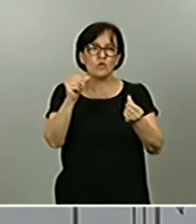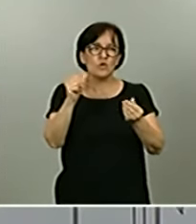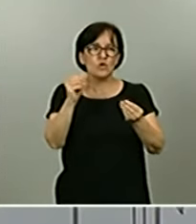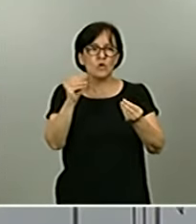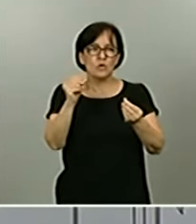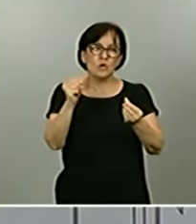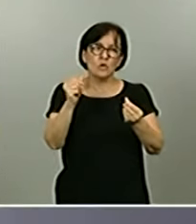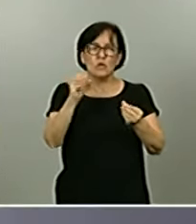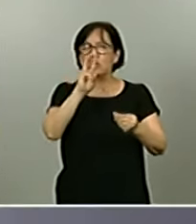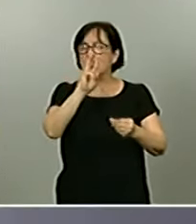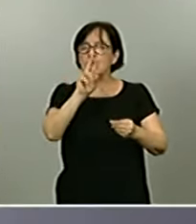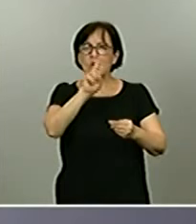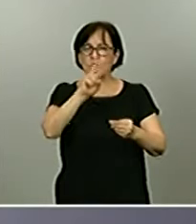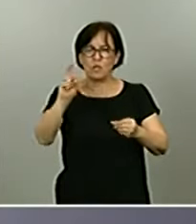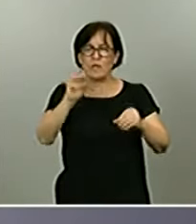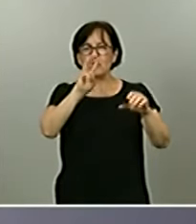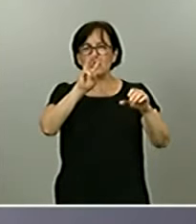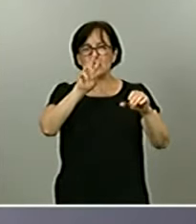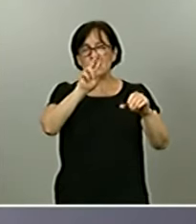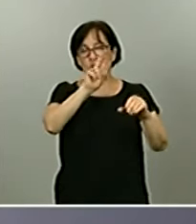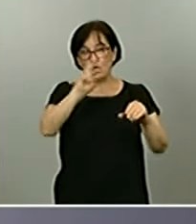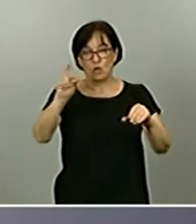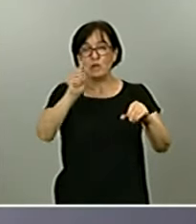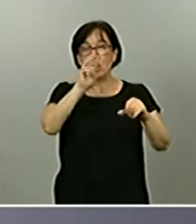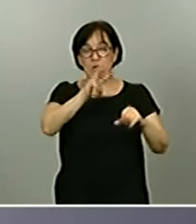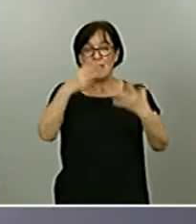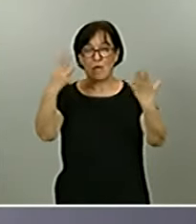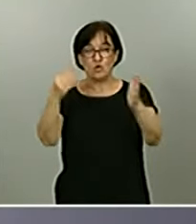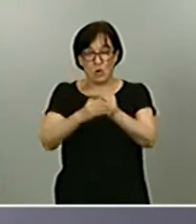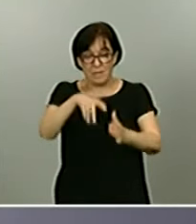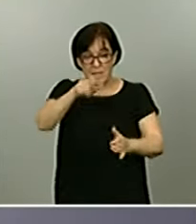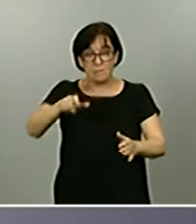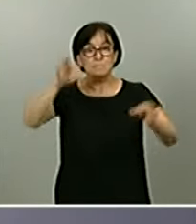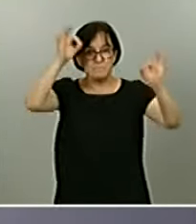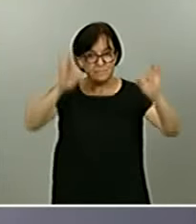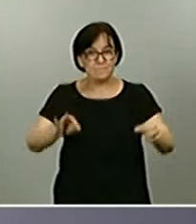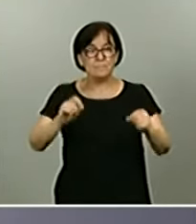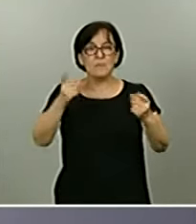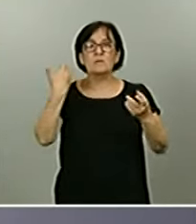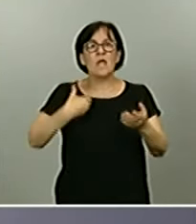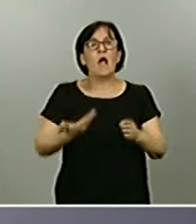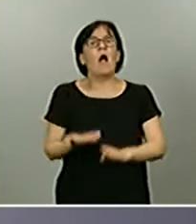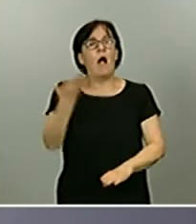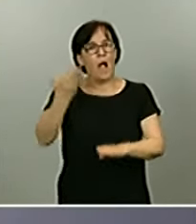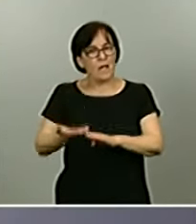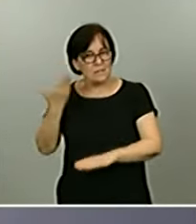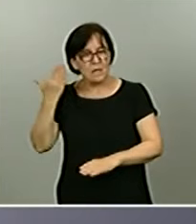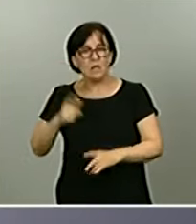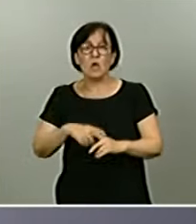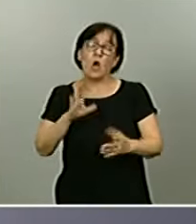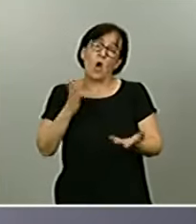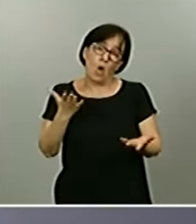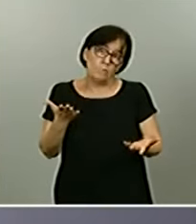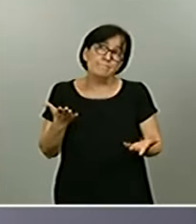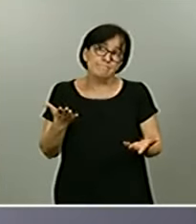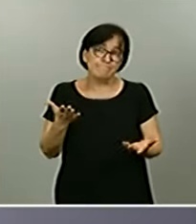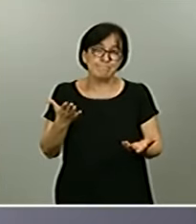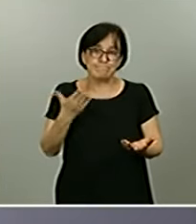238.000 casos confirmados que tenemos hasta la fecha han sido ya o dados de alta o, desgraciadamente, han